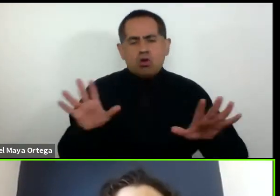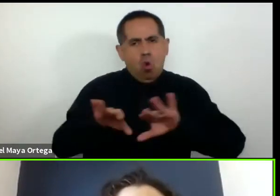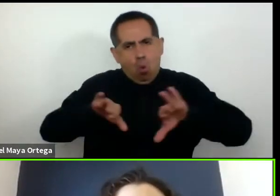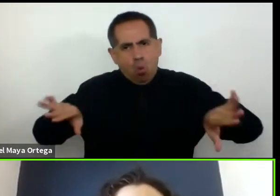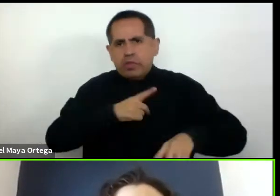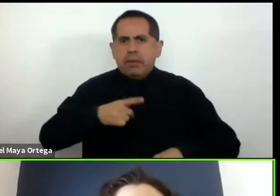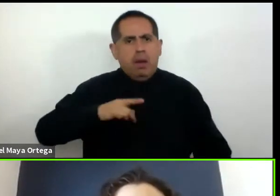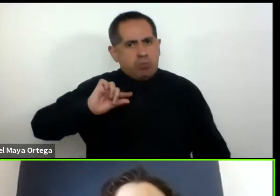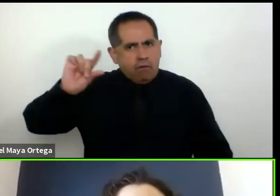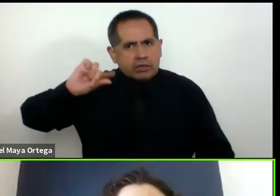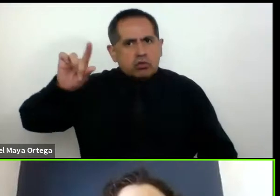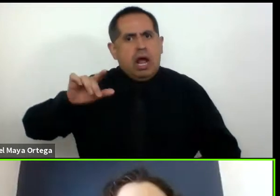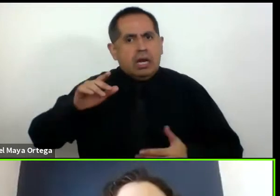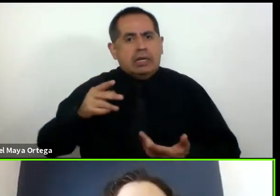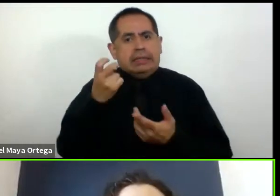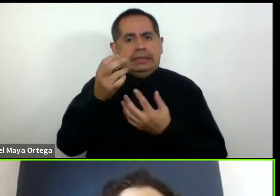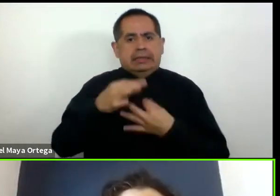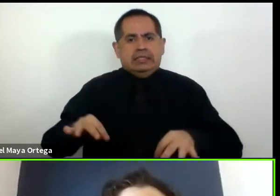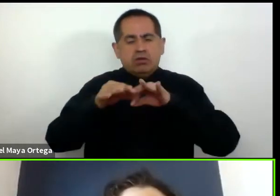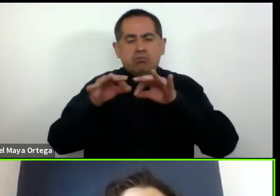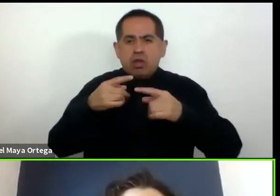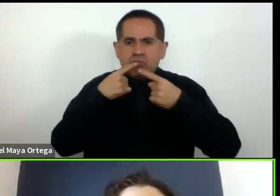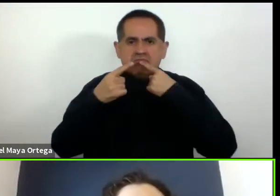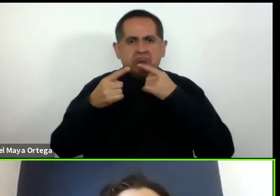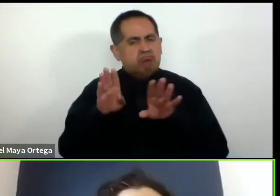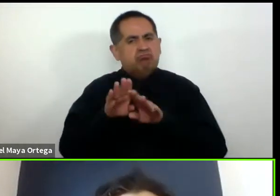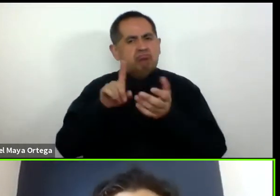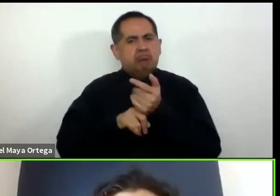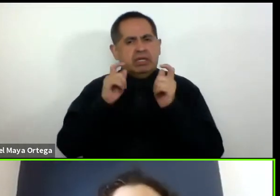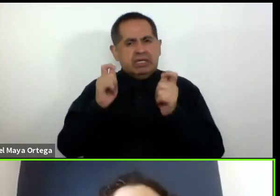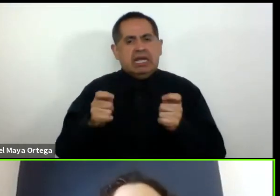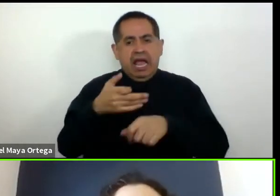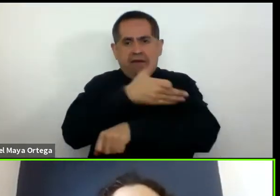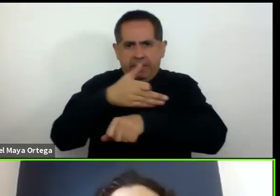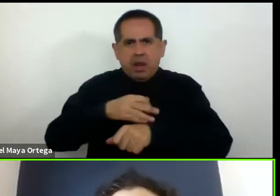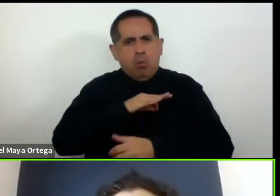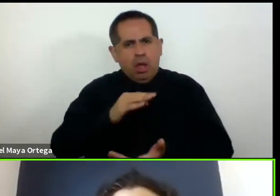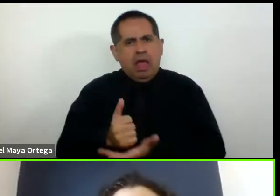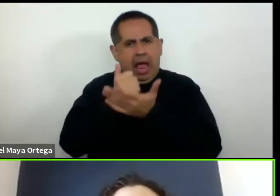partes. Entonces, me parece que es bien importante, si bien los familiares pueden